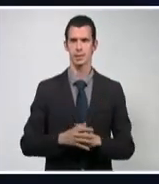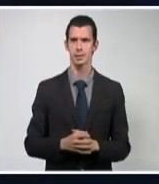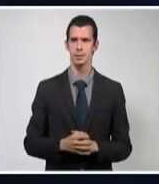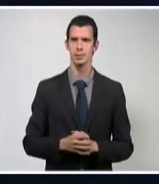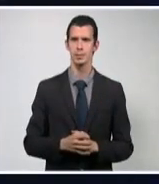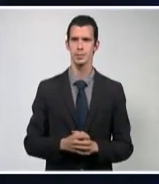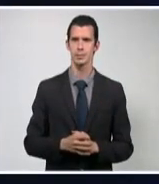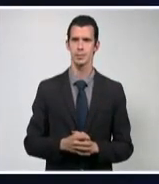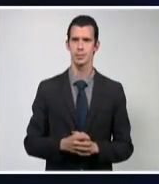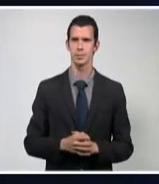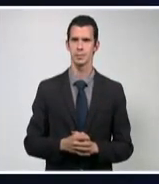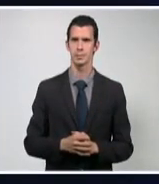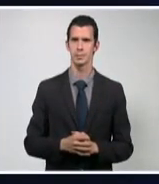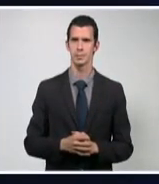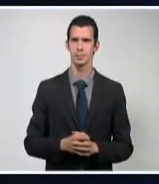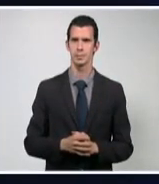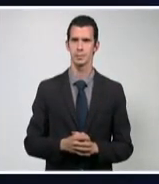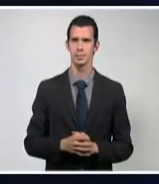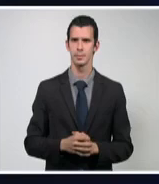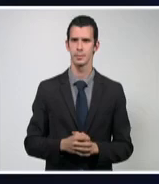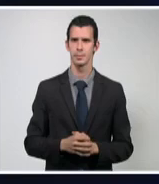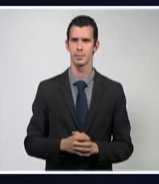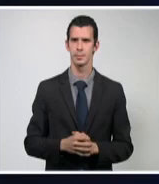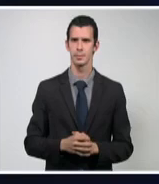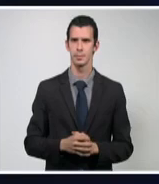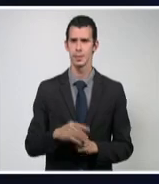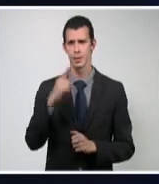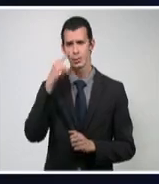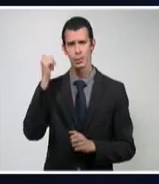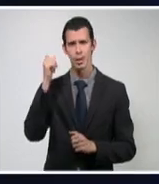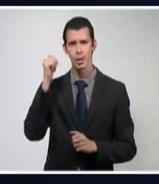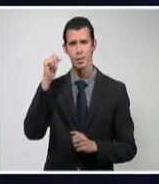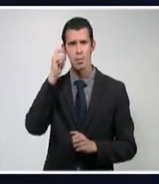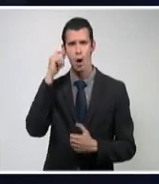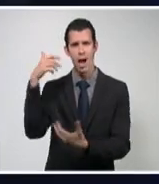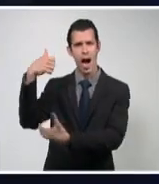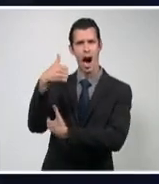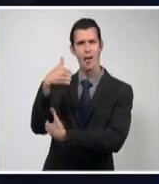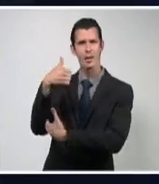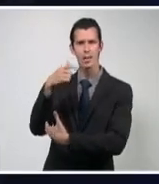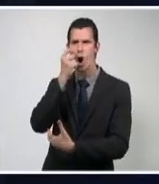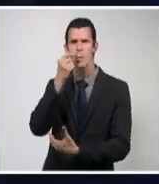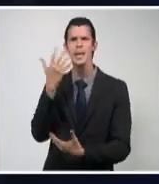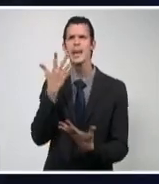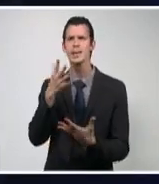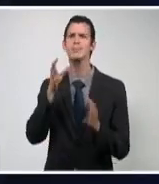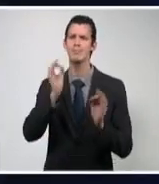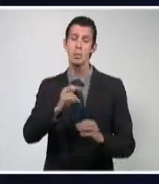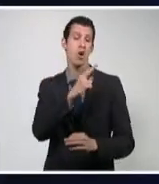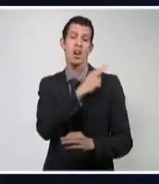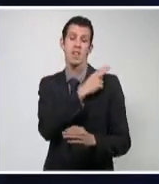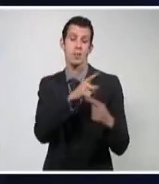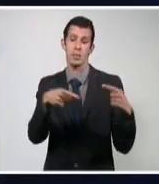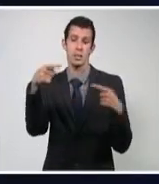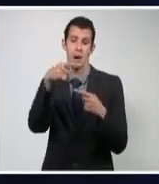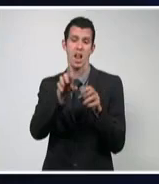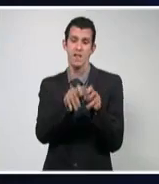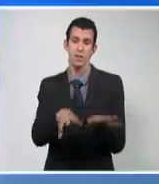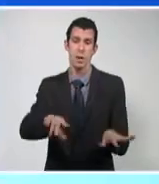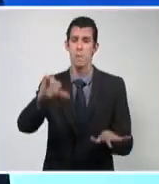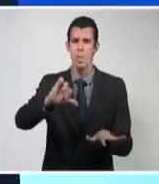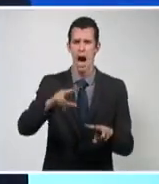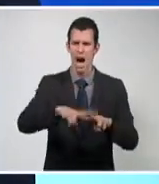vieron. Aquí la vemos con el protagonista de la farsa de San Isidro, con Otero Alcántara. Su propia información personal, pueden leer ahí, la que ella brinda en su